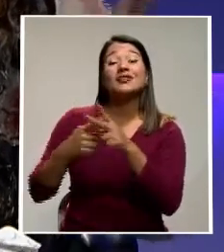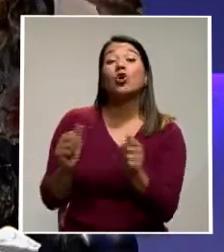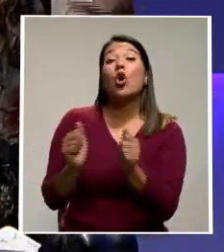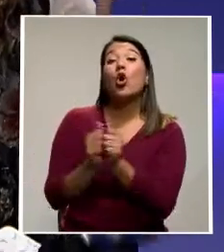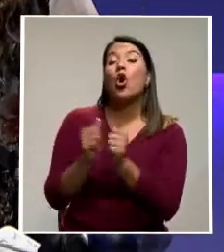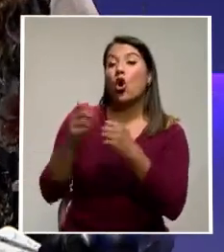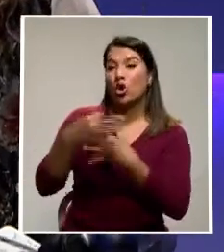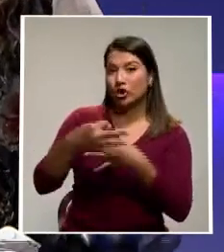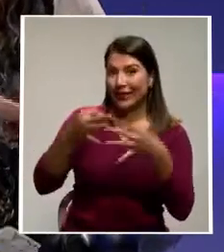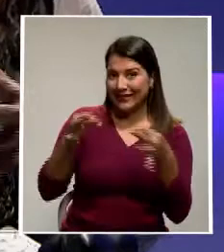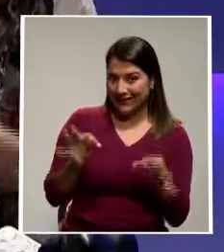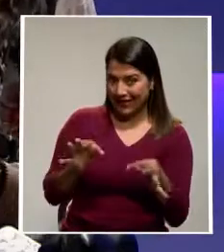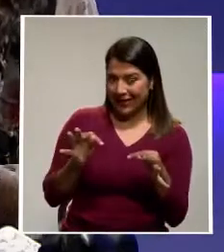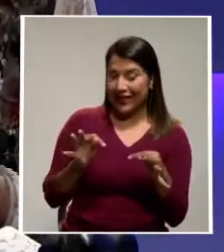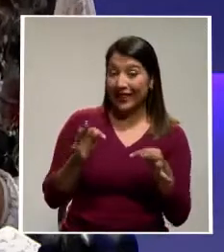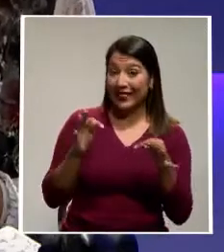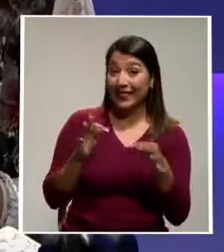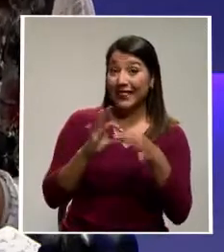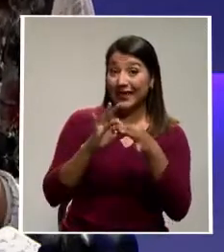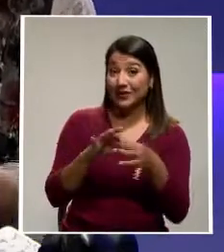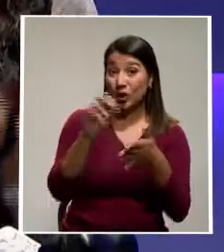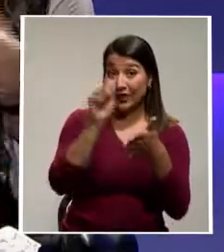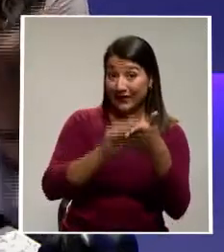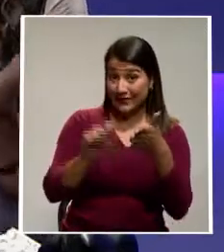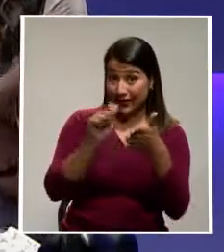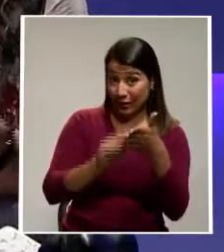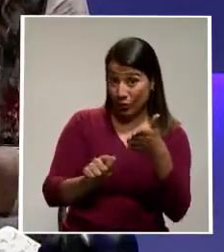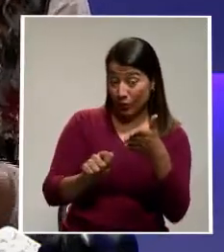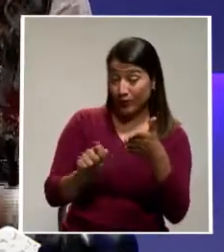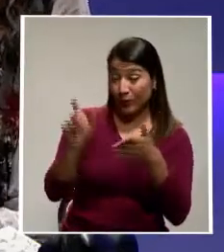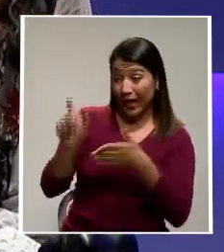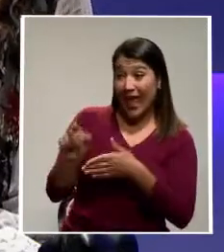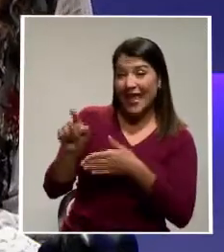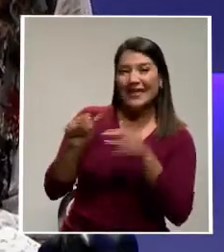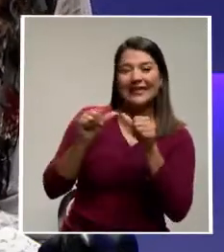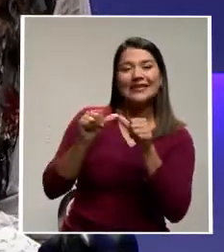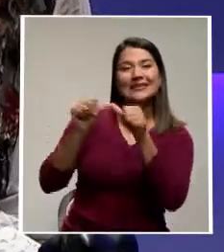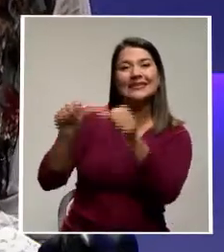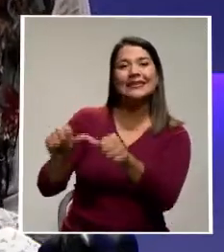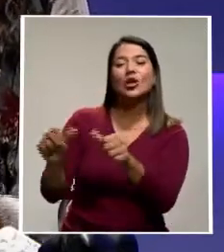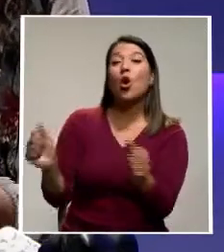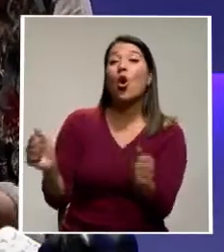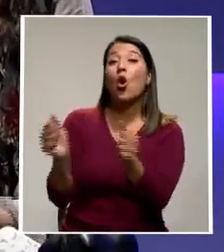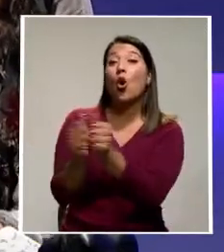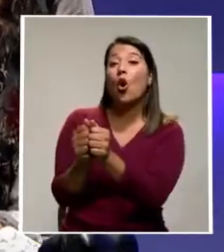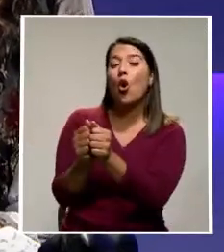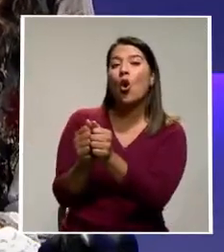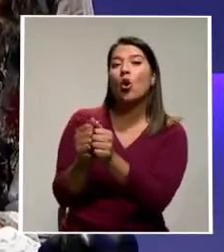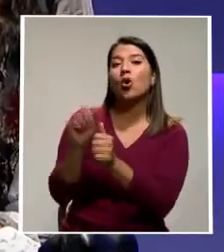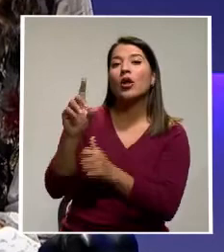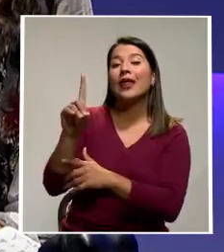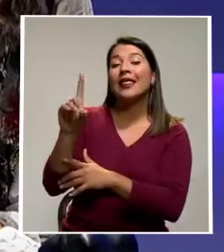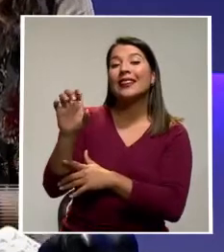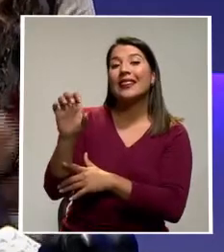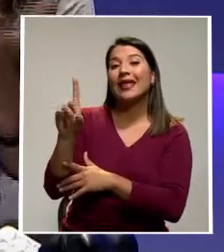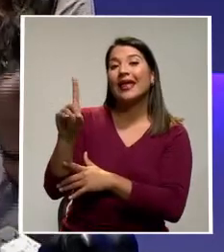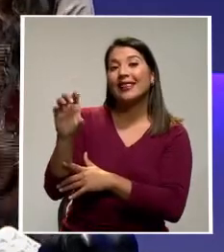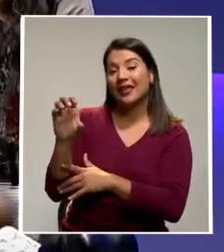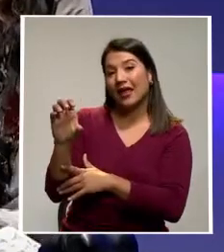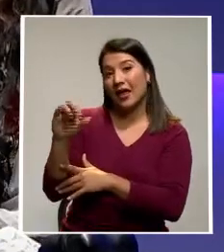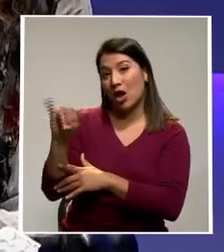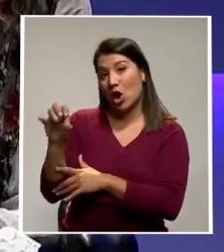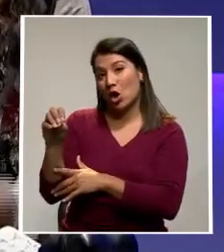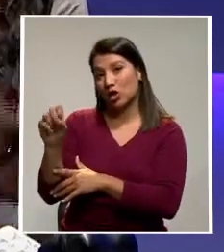mágica con las escritoras y continuó con una aliada en el camino que se llama Dedeco Seani, que es